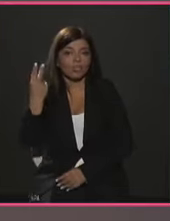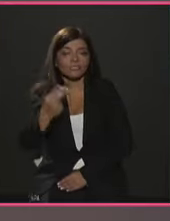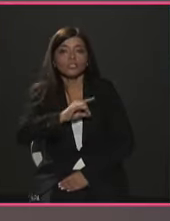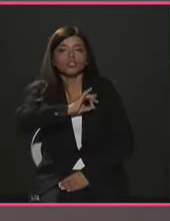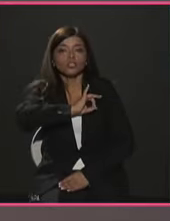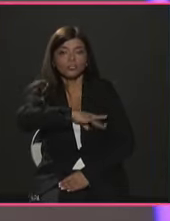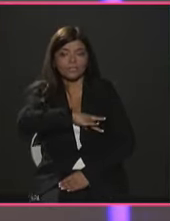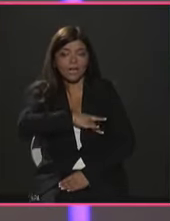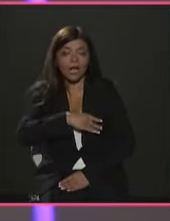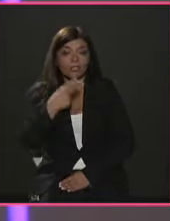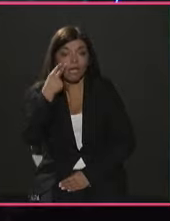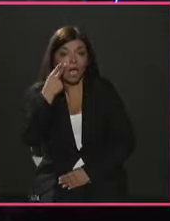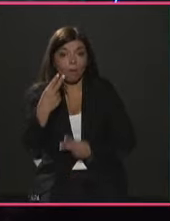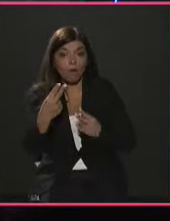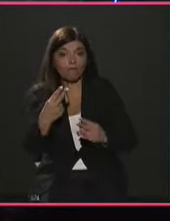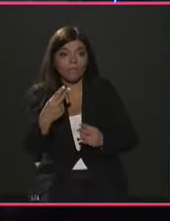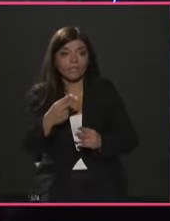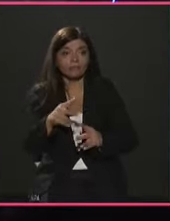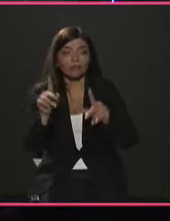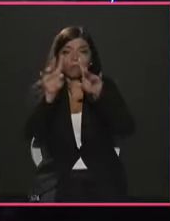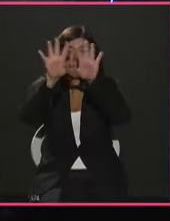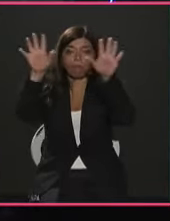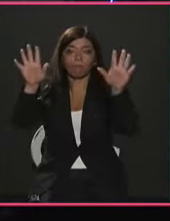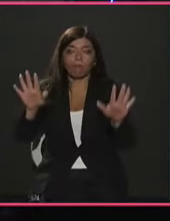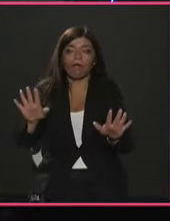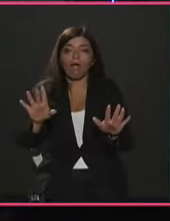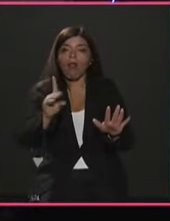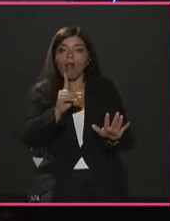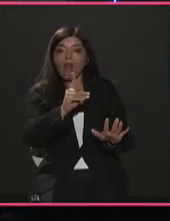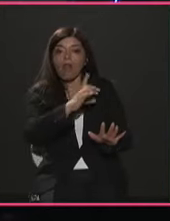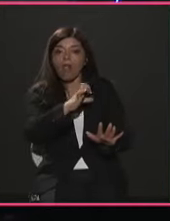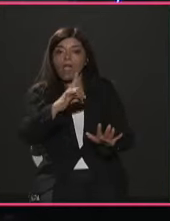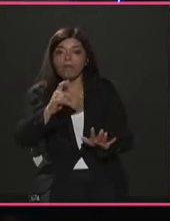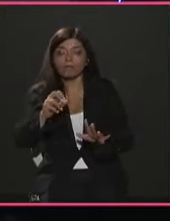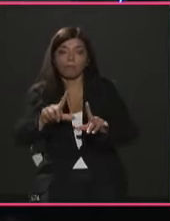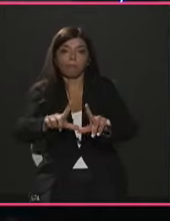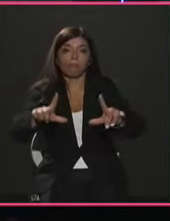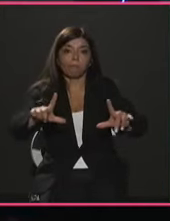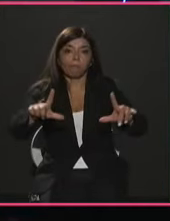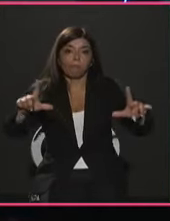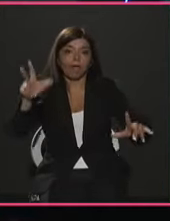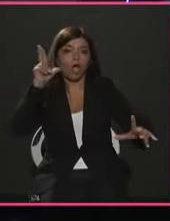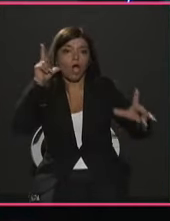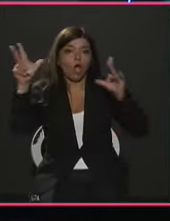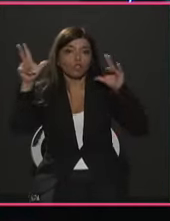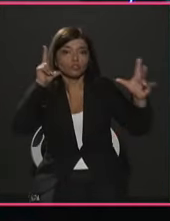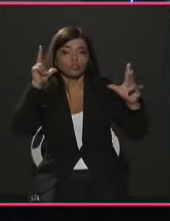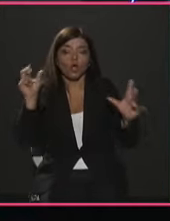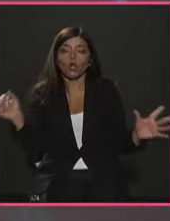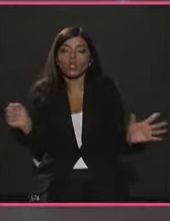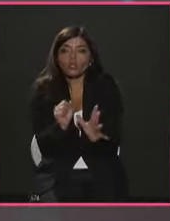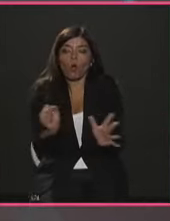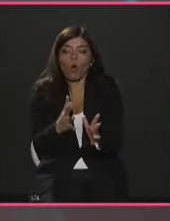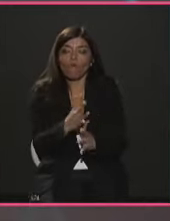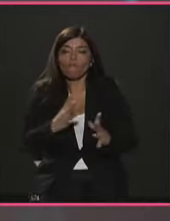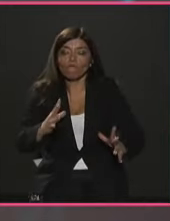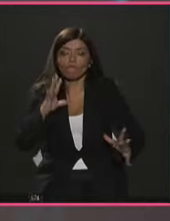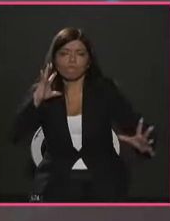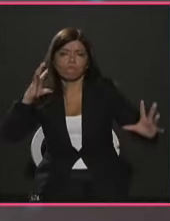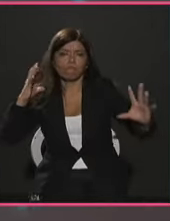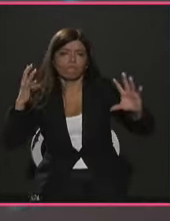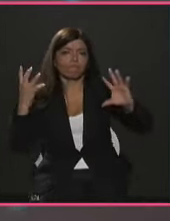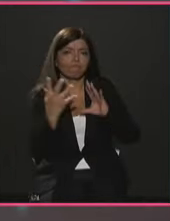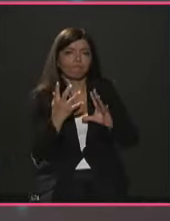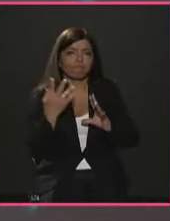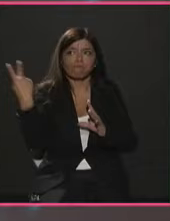chileno estábamos viendo esta tela pantallas led realidad aumentada sonido dolby atmos que es completamente envolvente